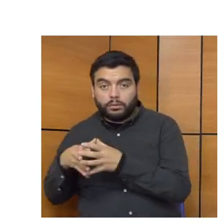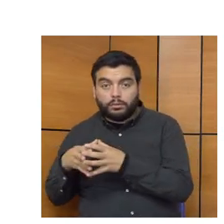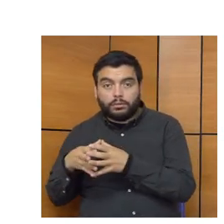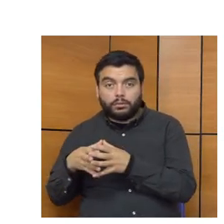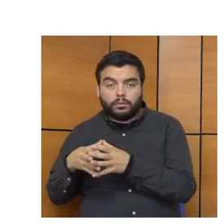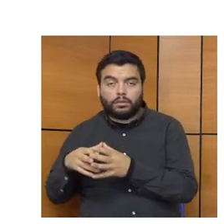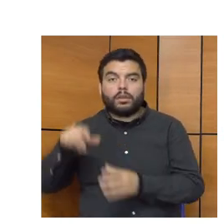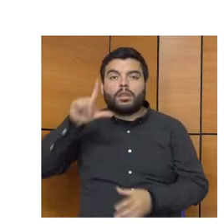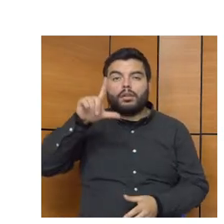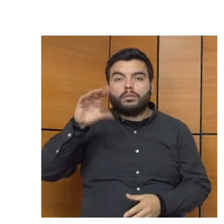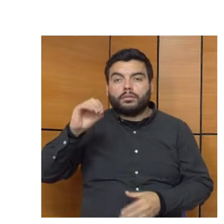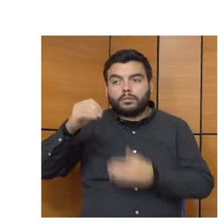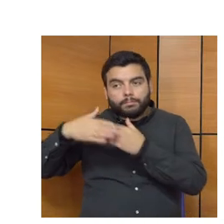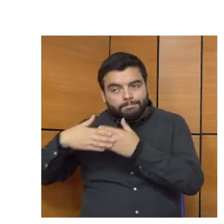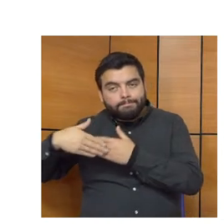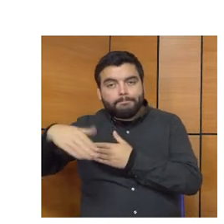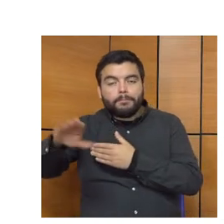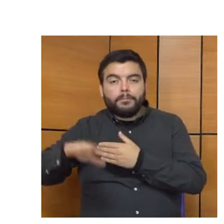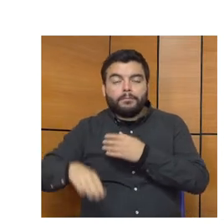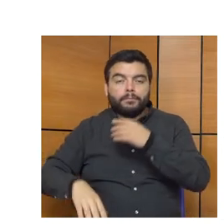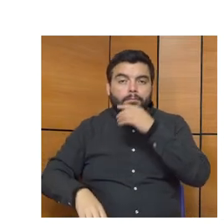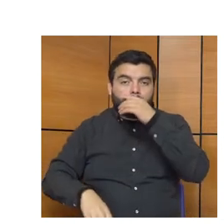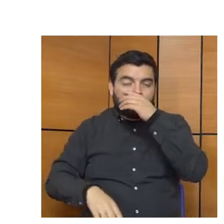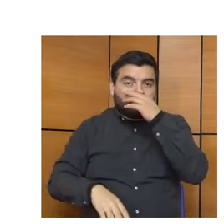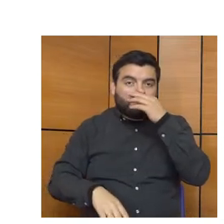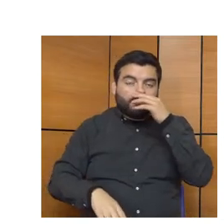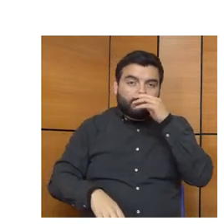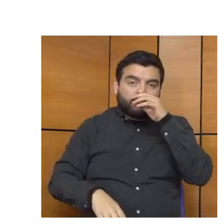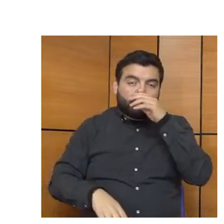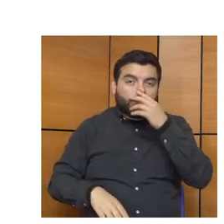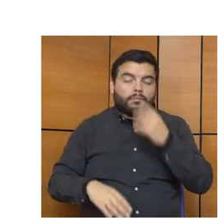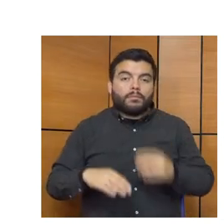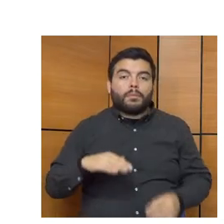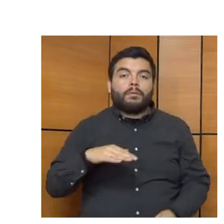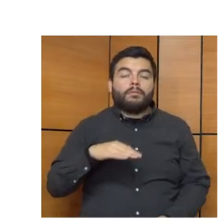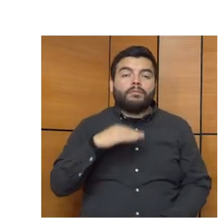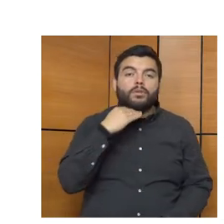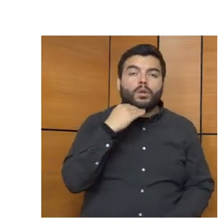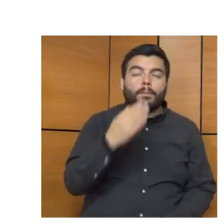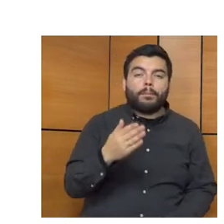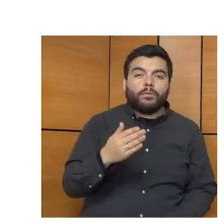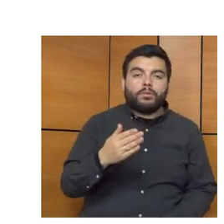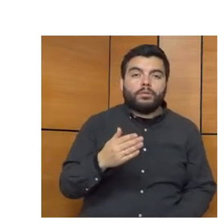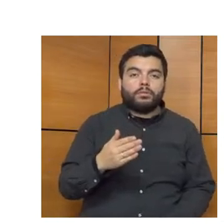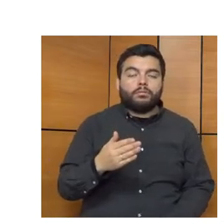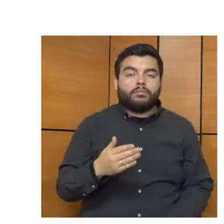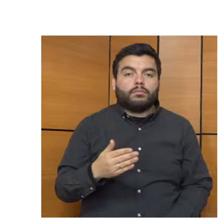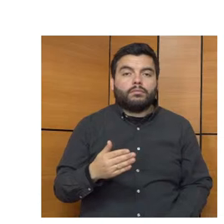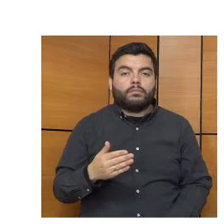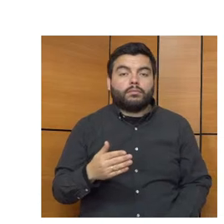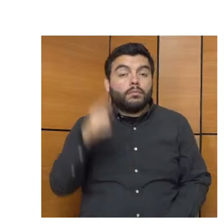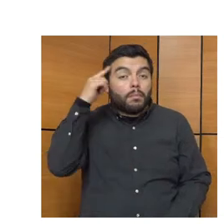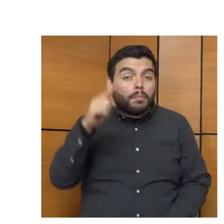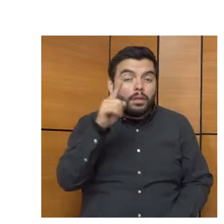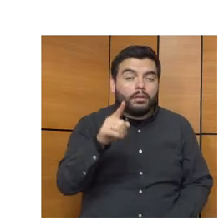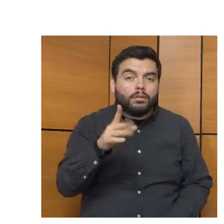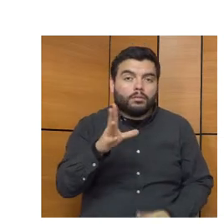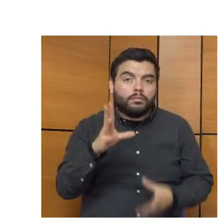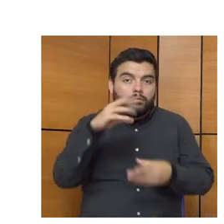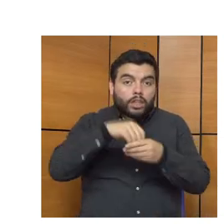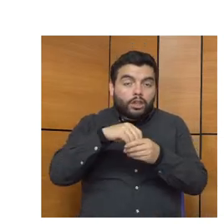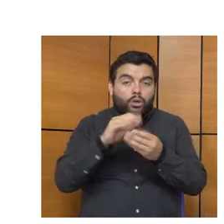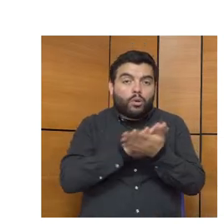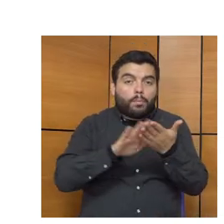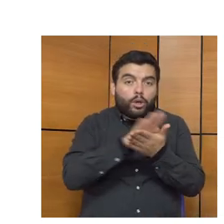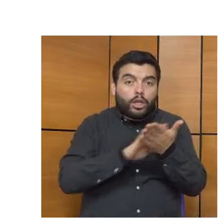tiene 70 o más. Ya no importa la generación, si es Zion o early baby boomer. Y dentro de eso, en los casos de